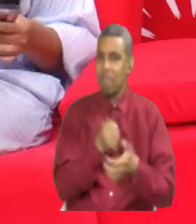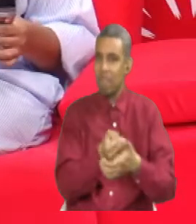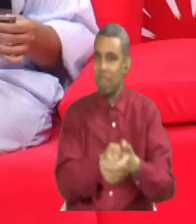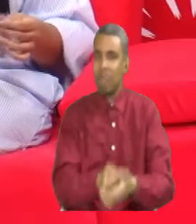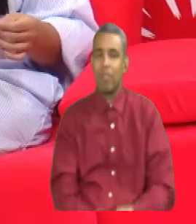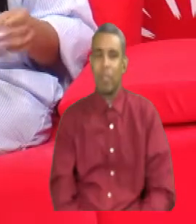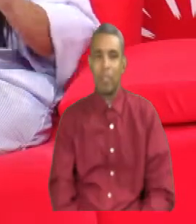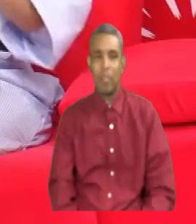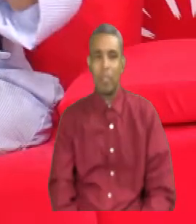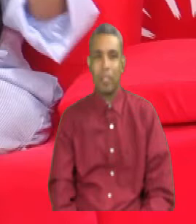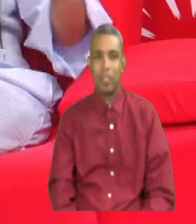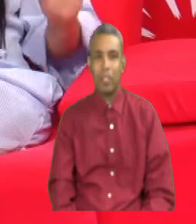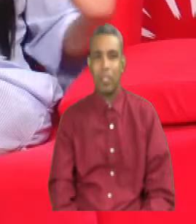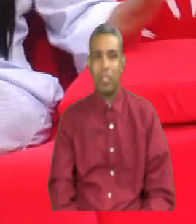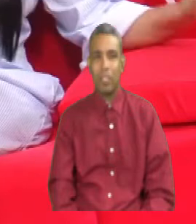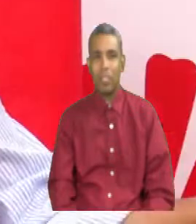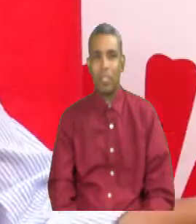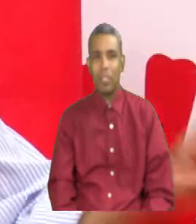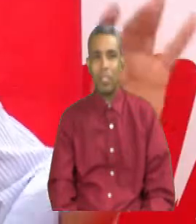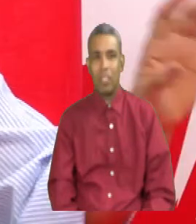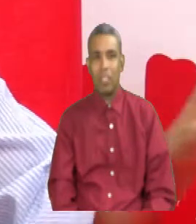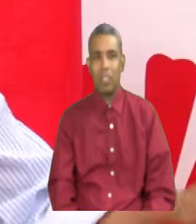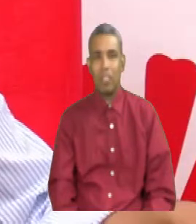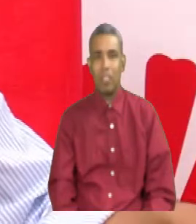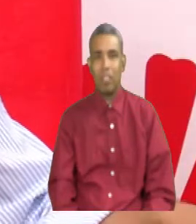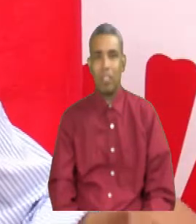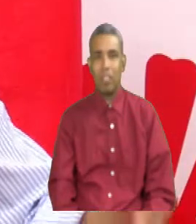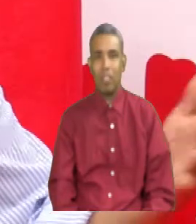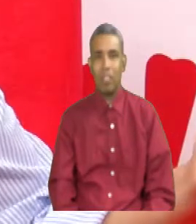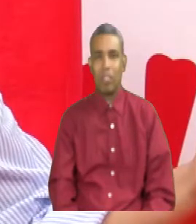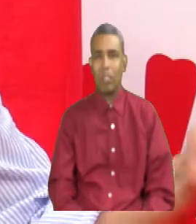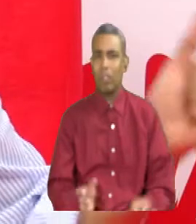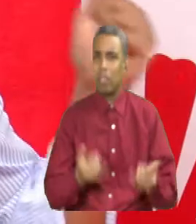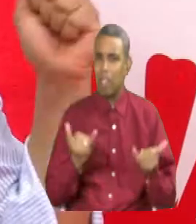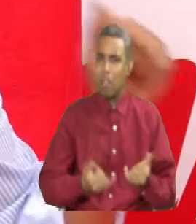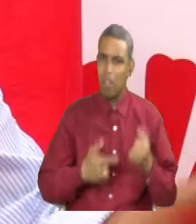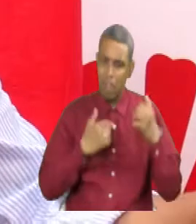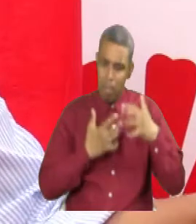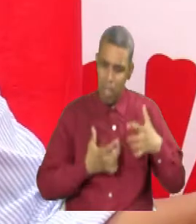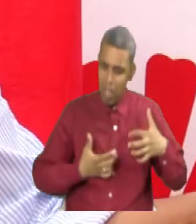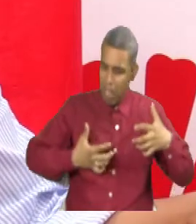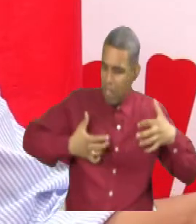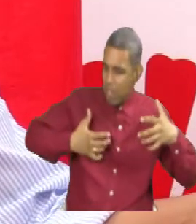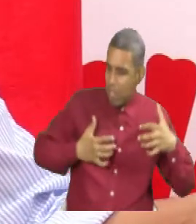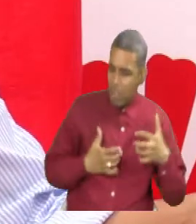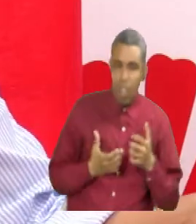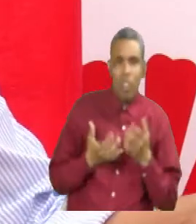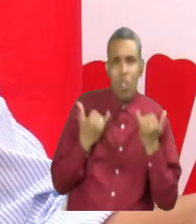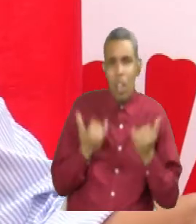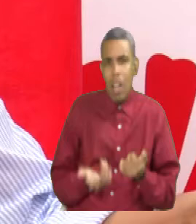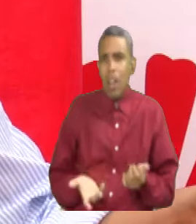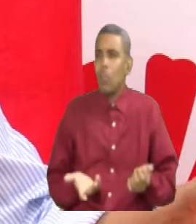época del vallenato, de la nueva ola, Silvestre Dangond, el fallecido Martín